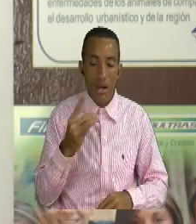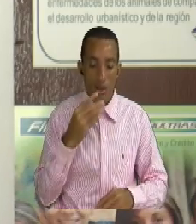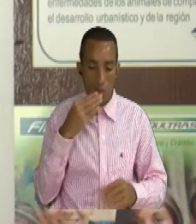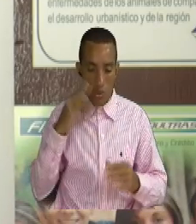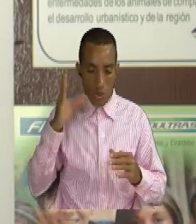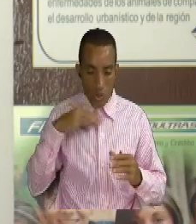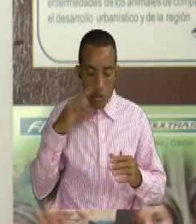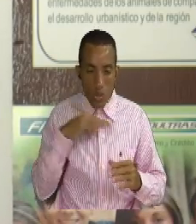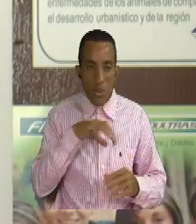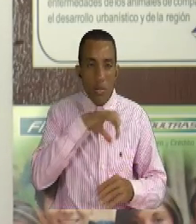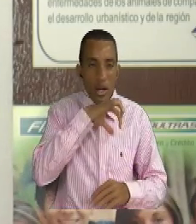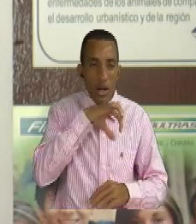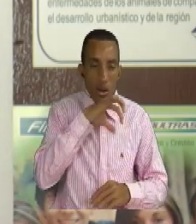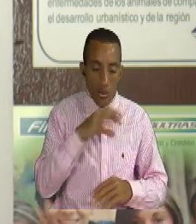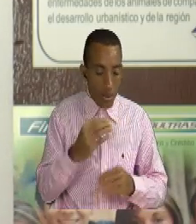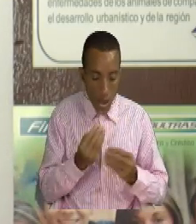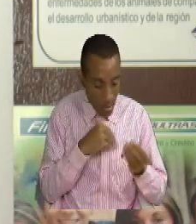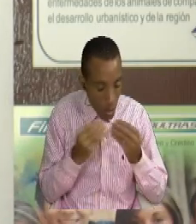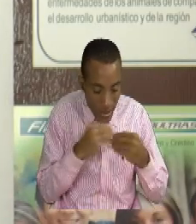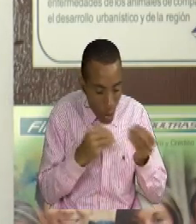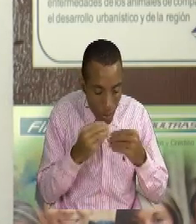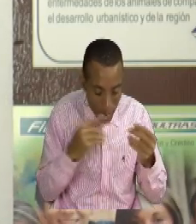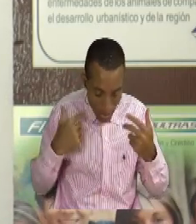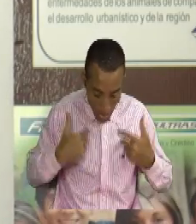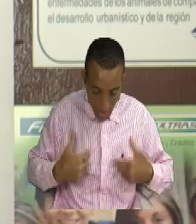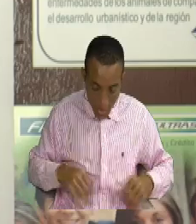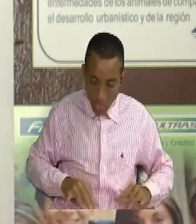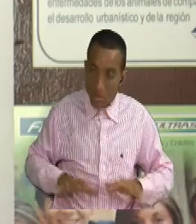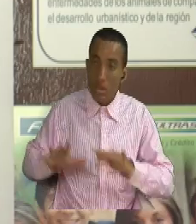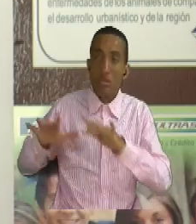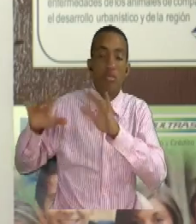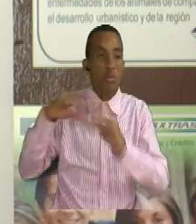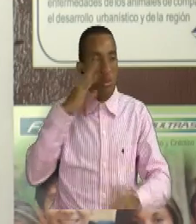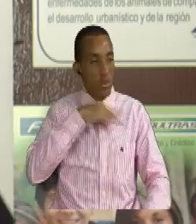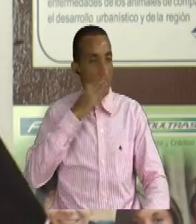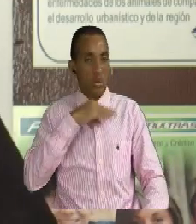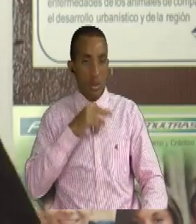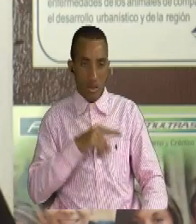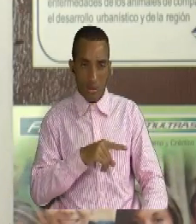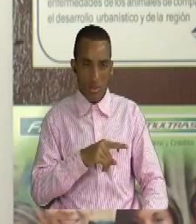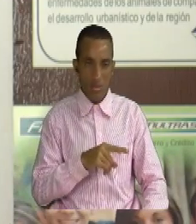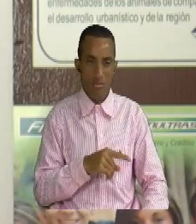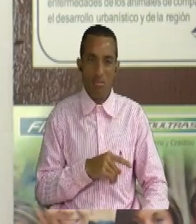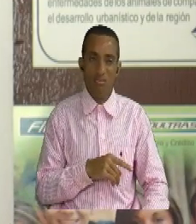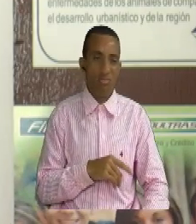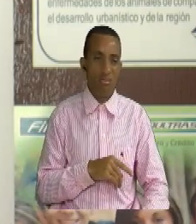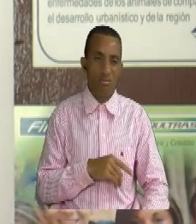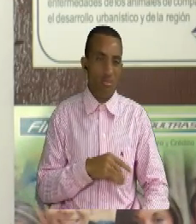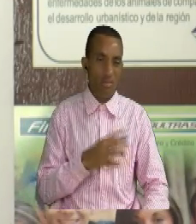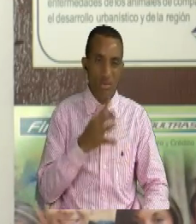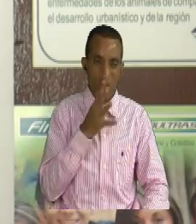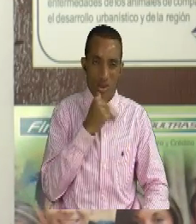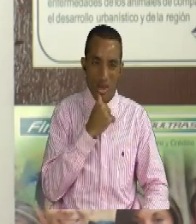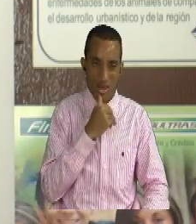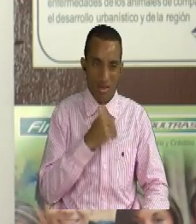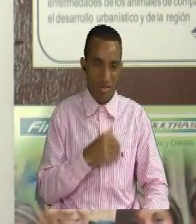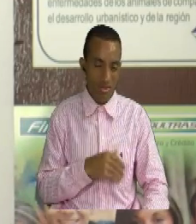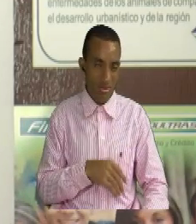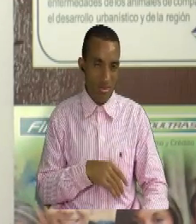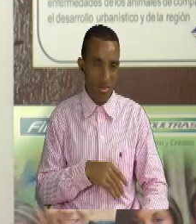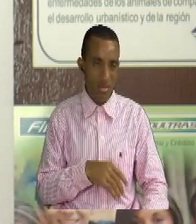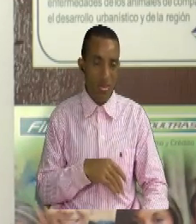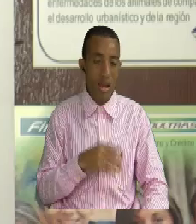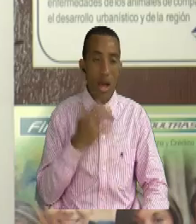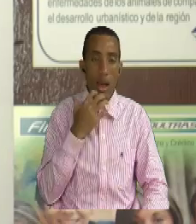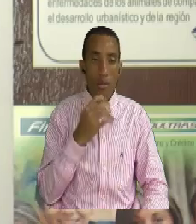los perros, les puedo decir que eso no es cierto. O sea, eso sigue siendo un mito. ¿Por qué? Porque generalmente los